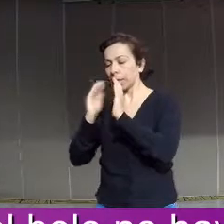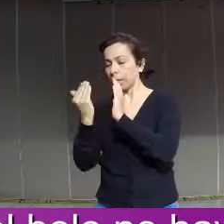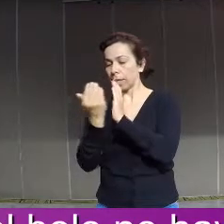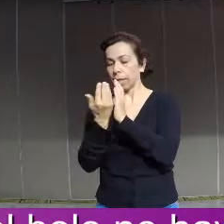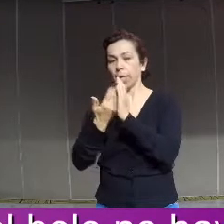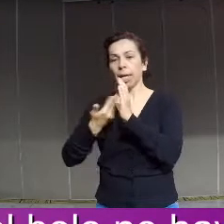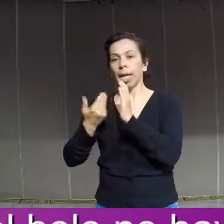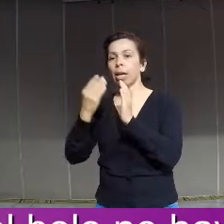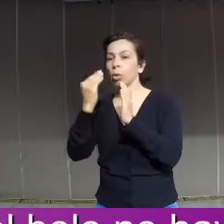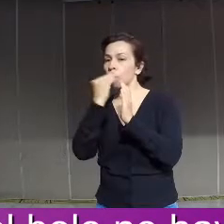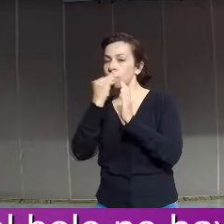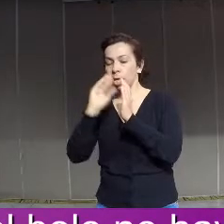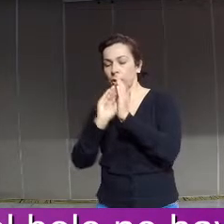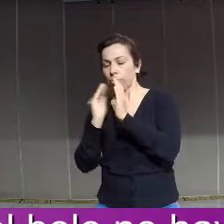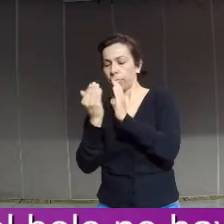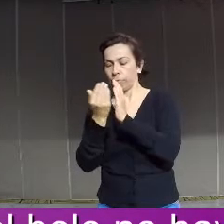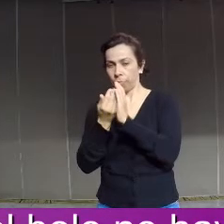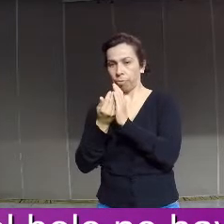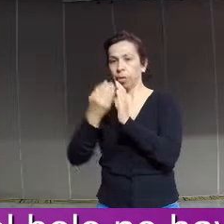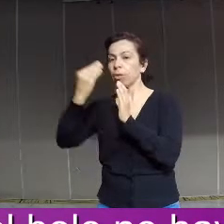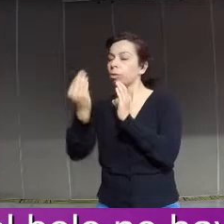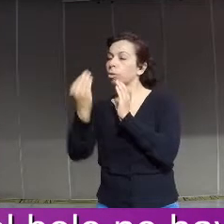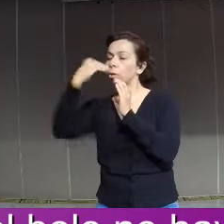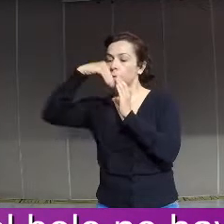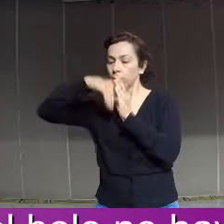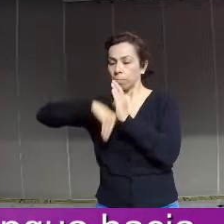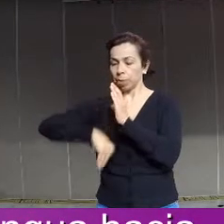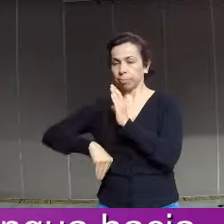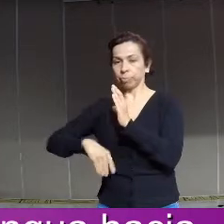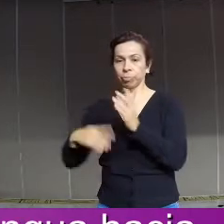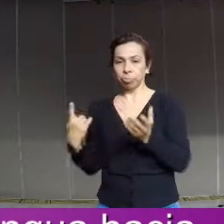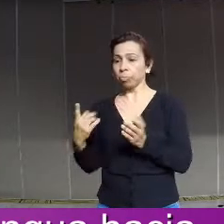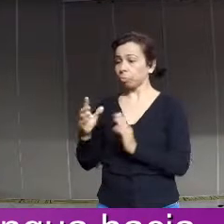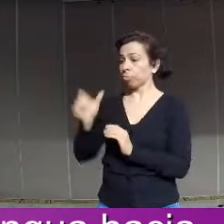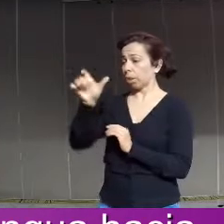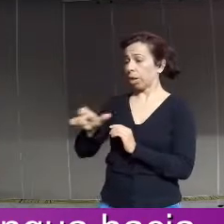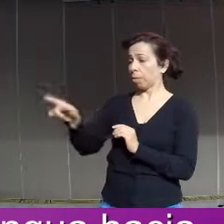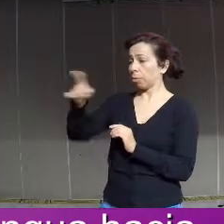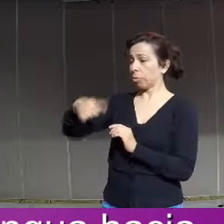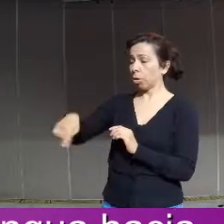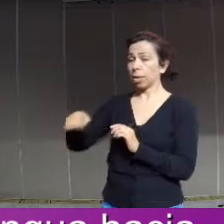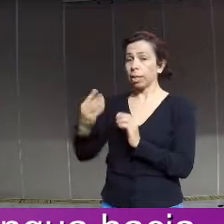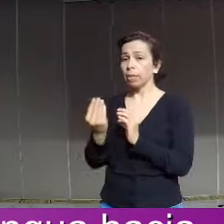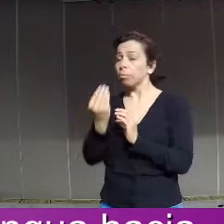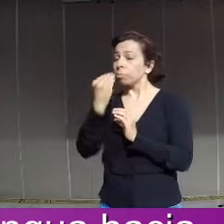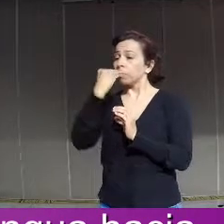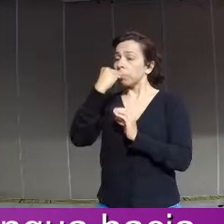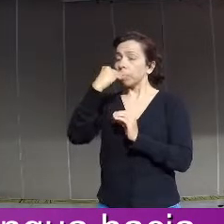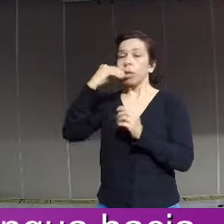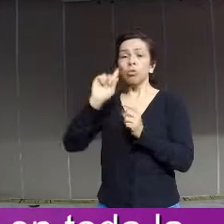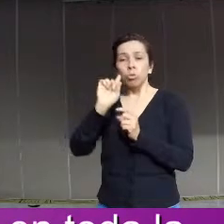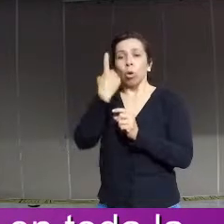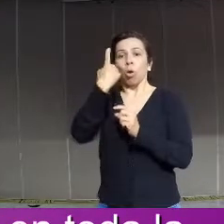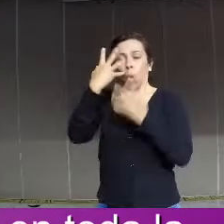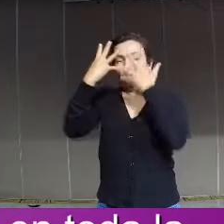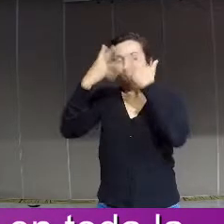la deglución. Esto, no voluntariamente no pueden cerrar la boca y tragar, ¿sí? Esto lo remarcamos